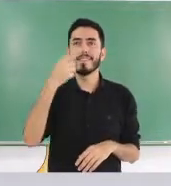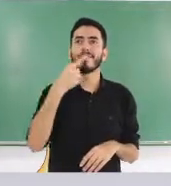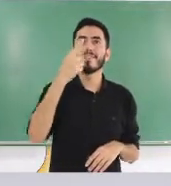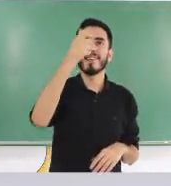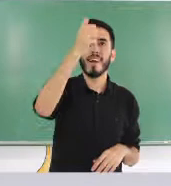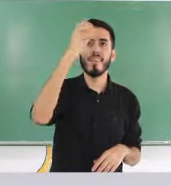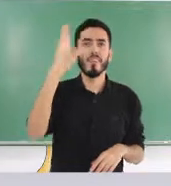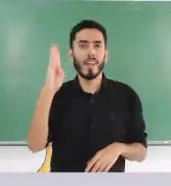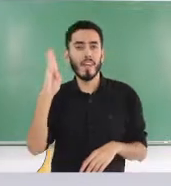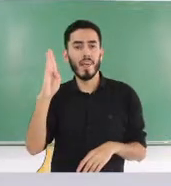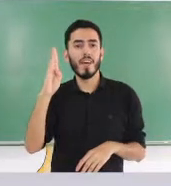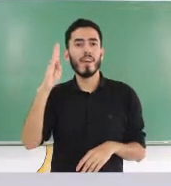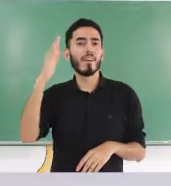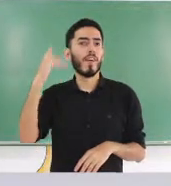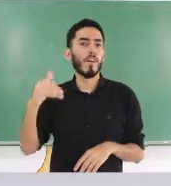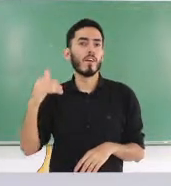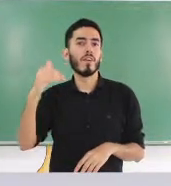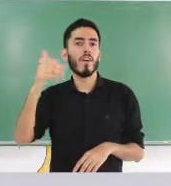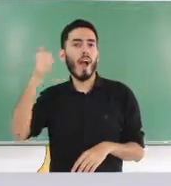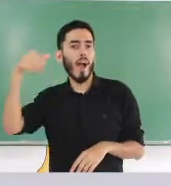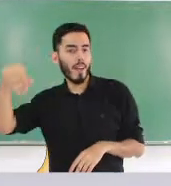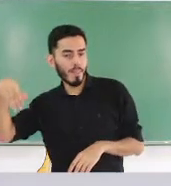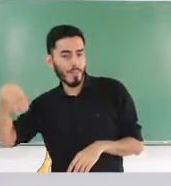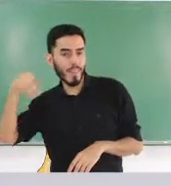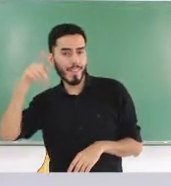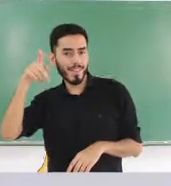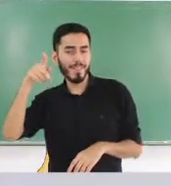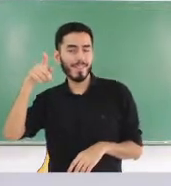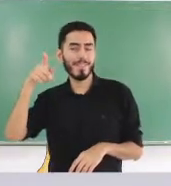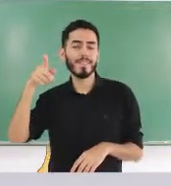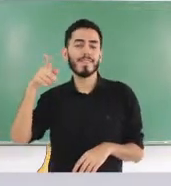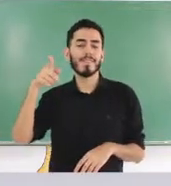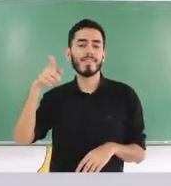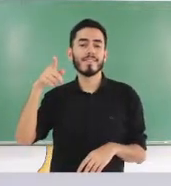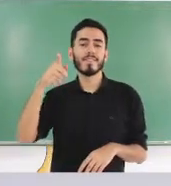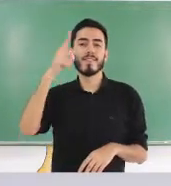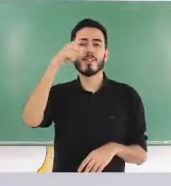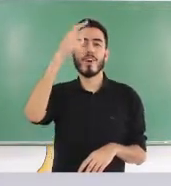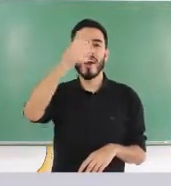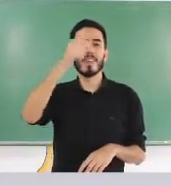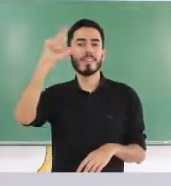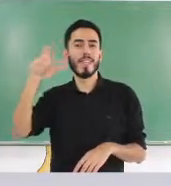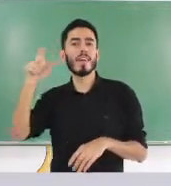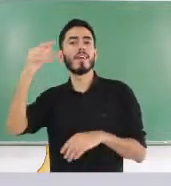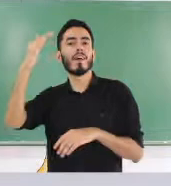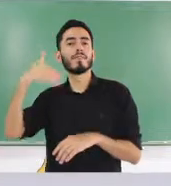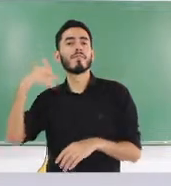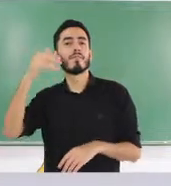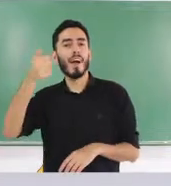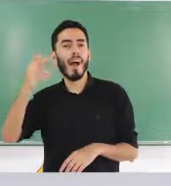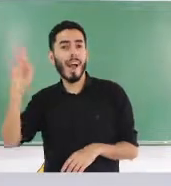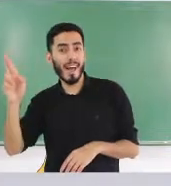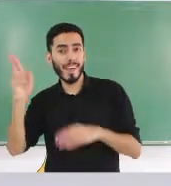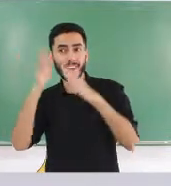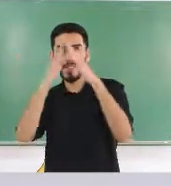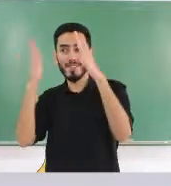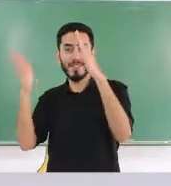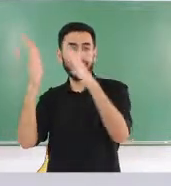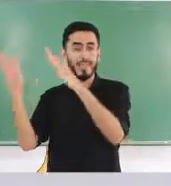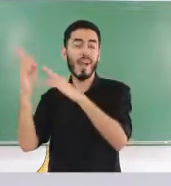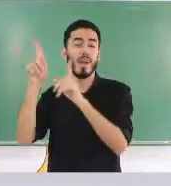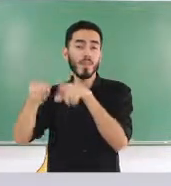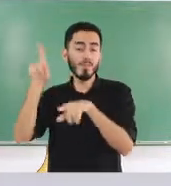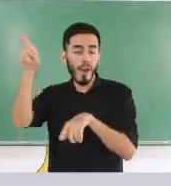AB sobre AM y los segmentos homólogos AC sobre AR. En este caso podemos hacer lo